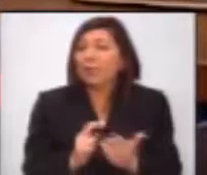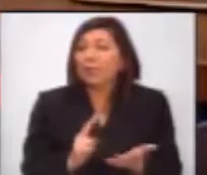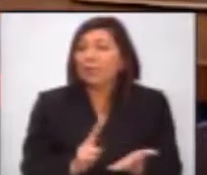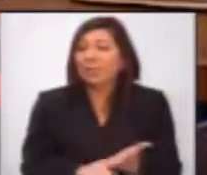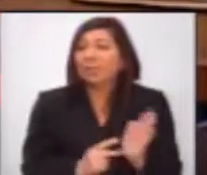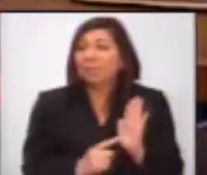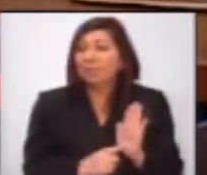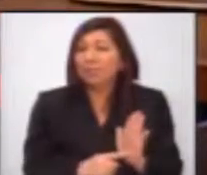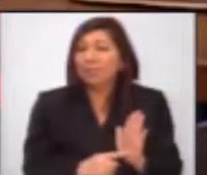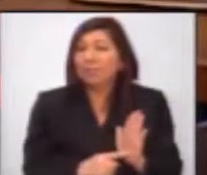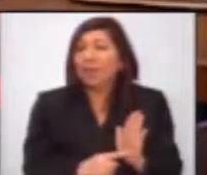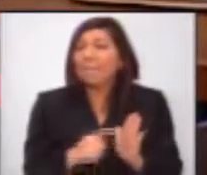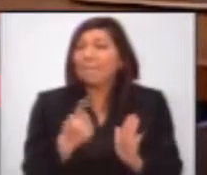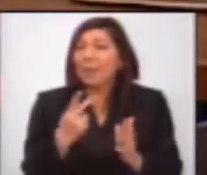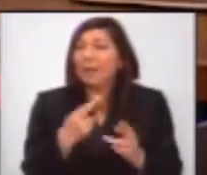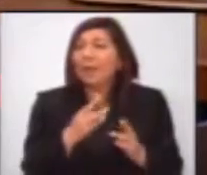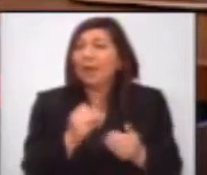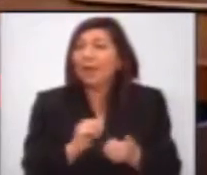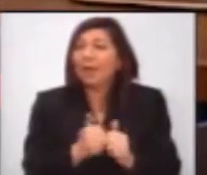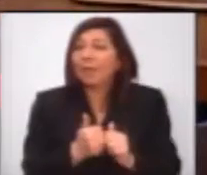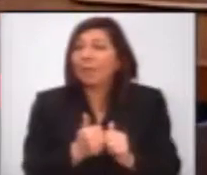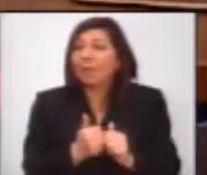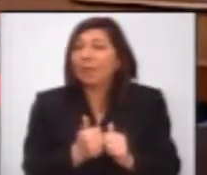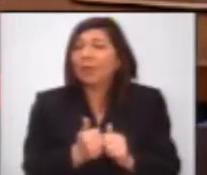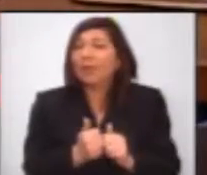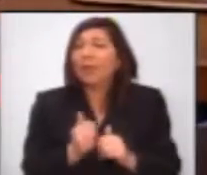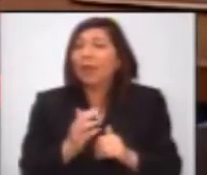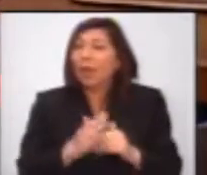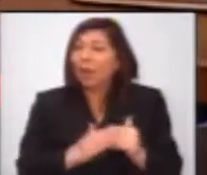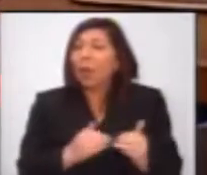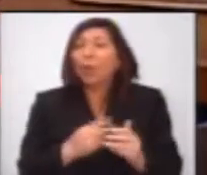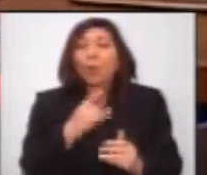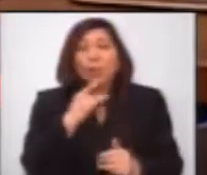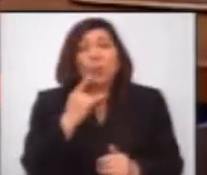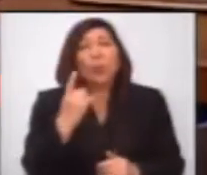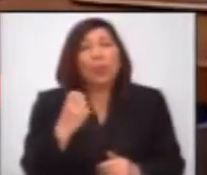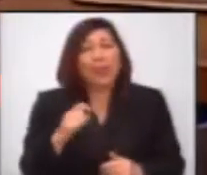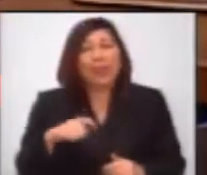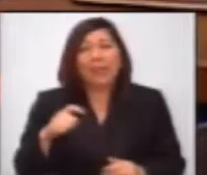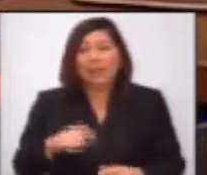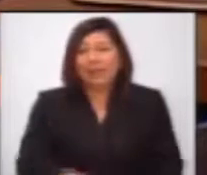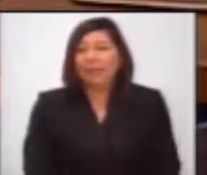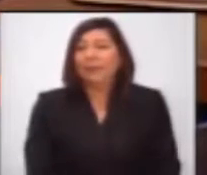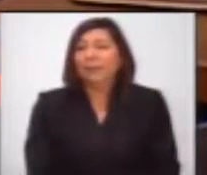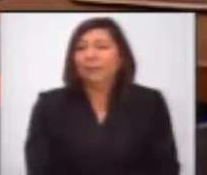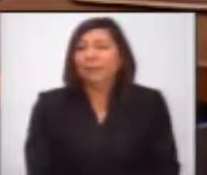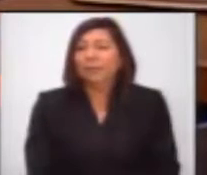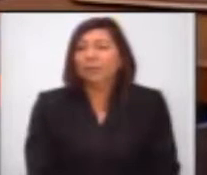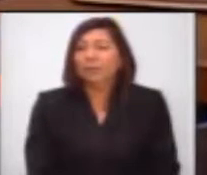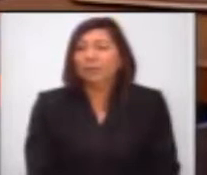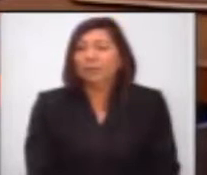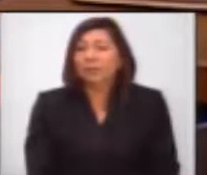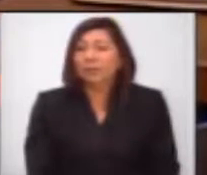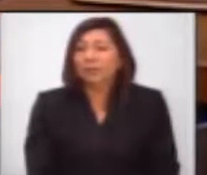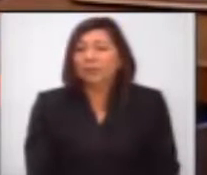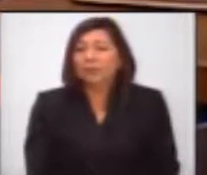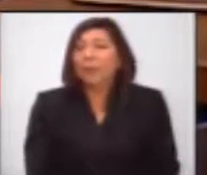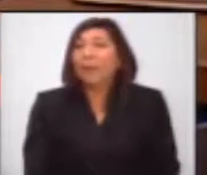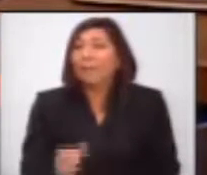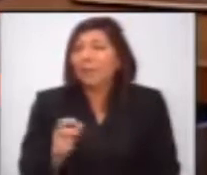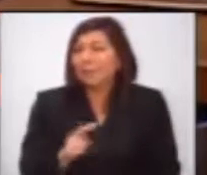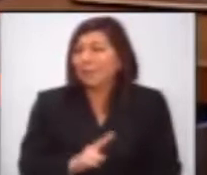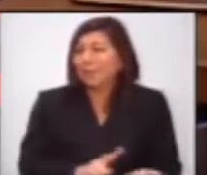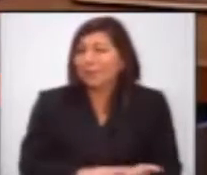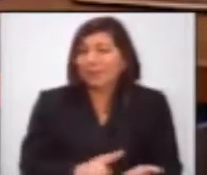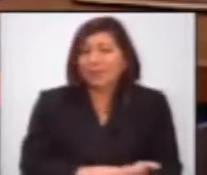de salud, hemos presentado un proyecto de ley para la reestructuración de salud. Es urgente, porque los